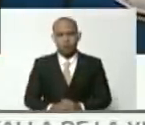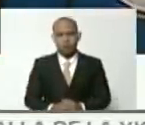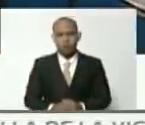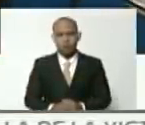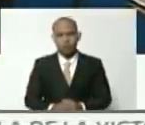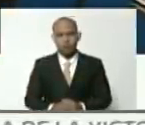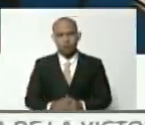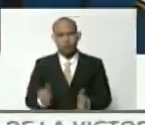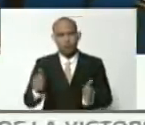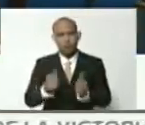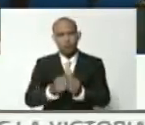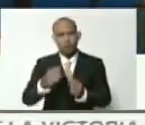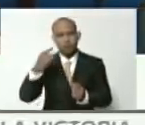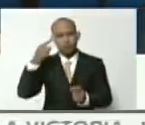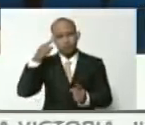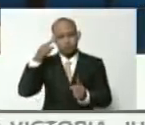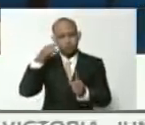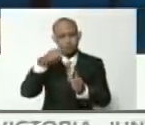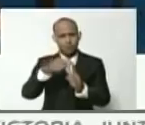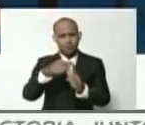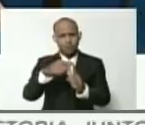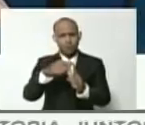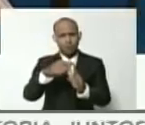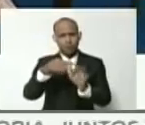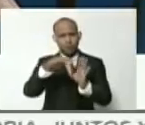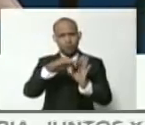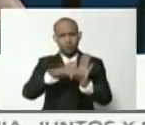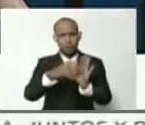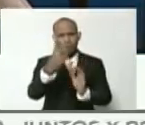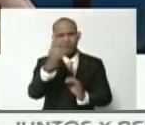con la vista puesta en la Agenda 2030,